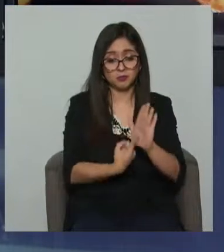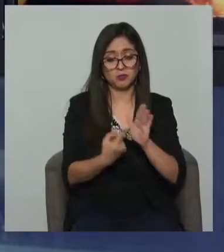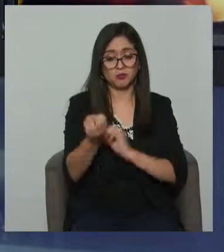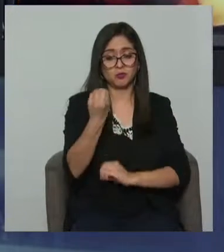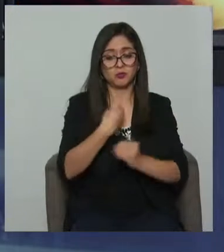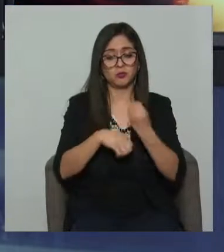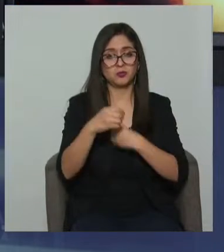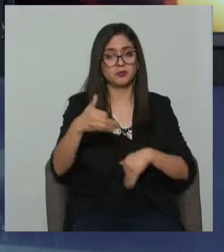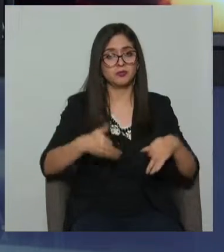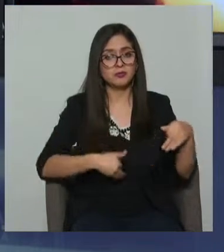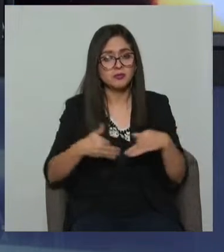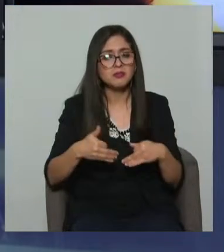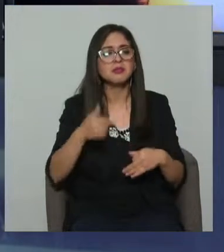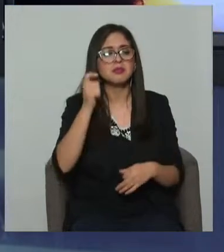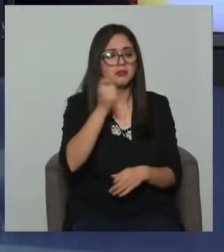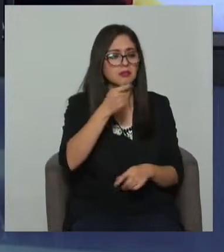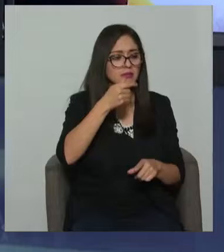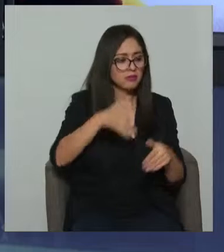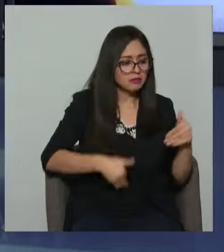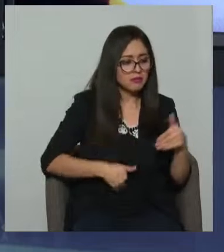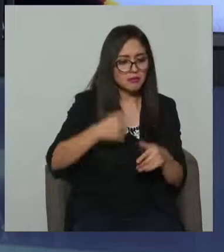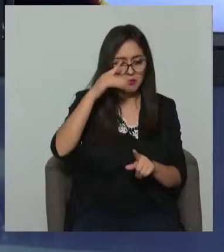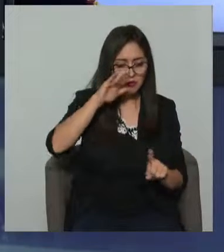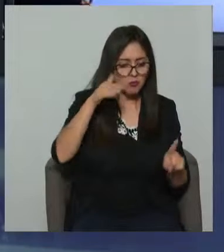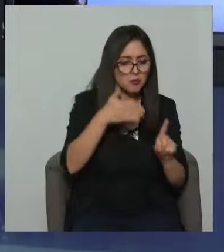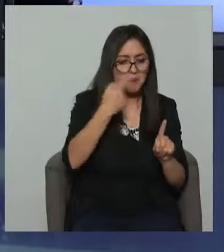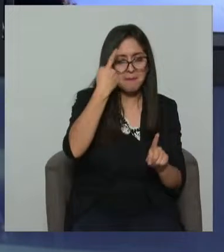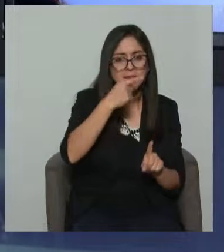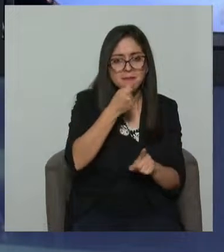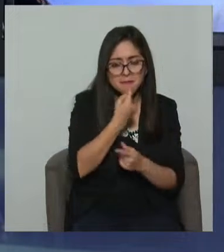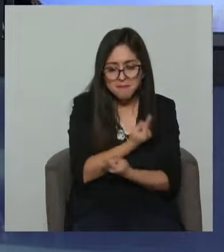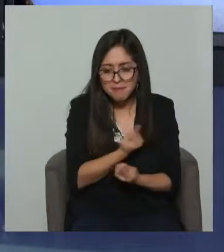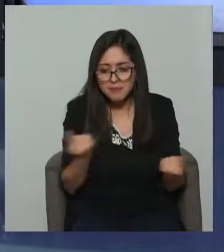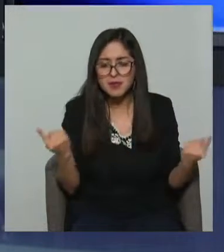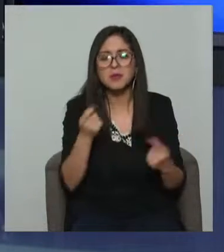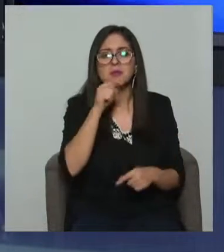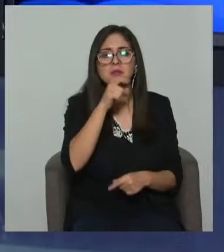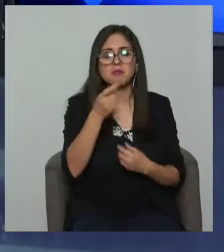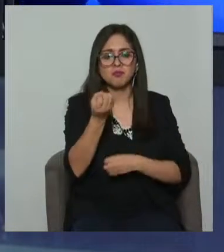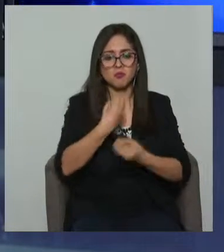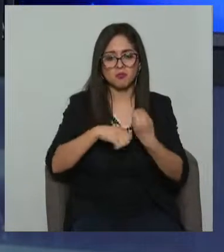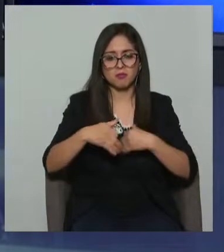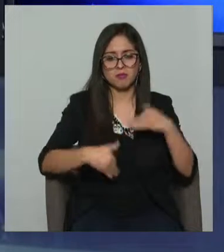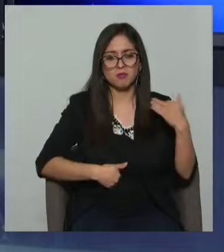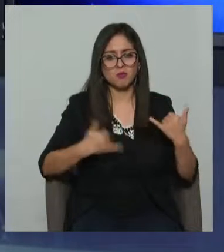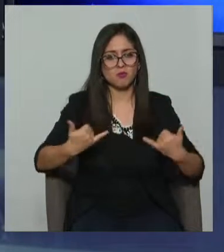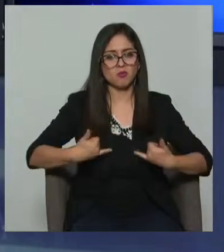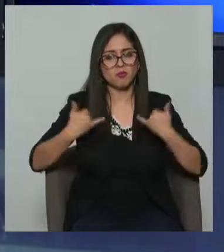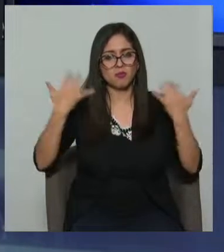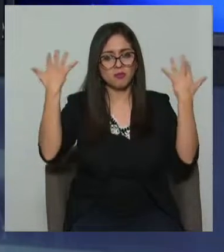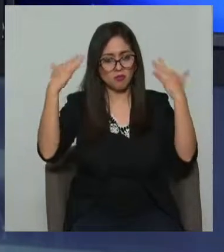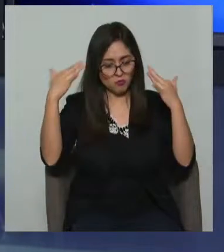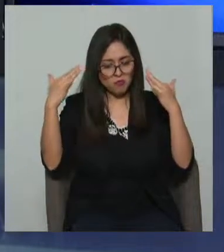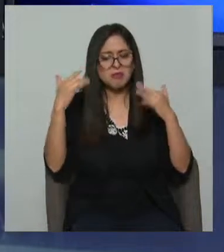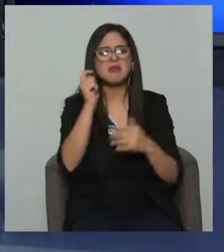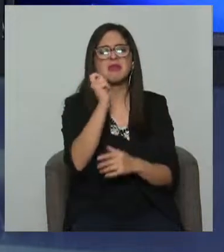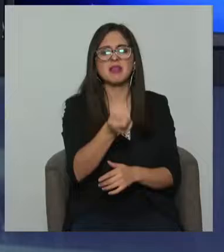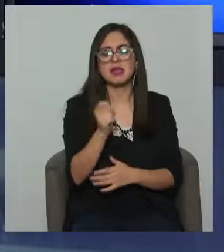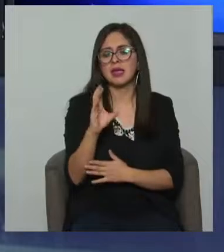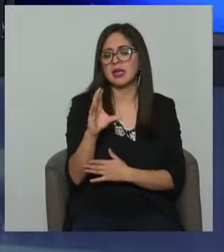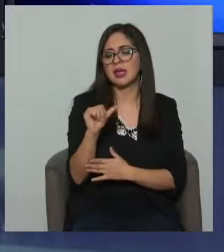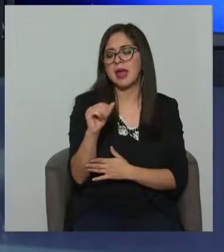ves desde teatro para niños, teatro para adolescentes y adultos, y hasta cabaret y cosas